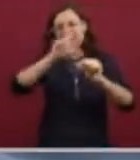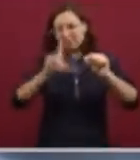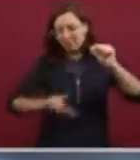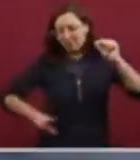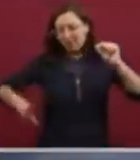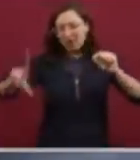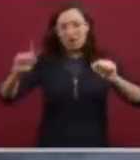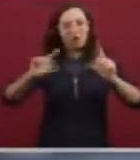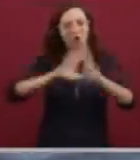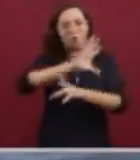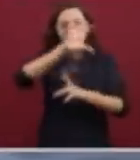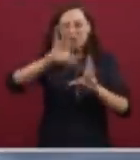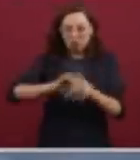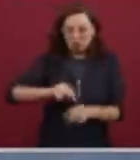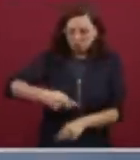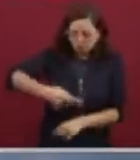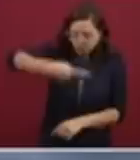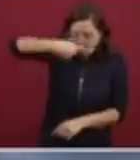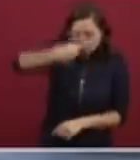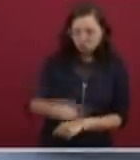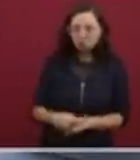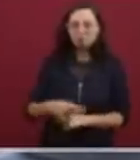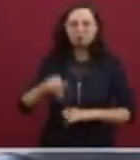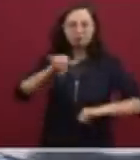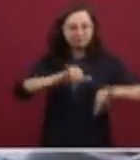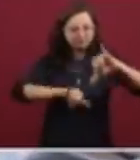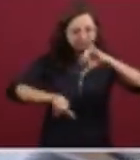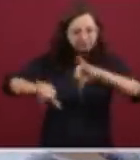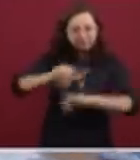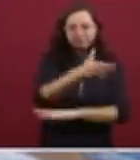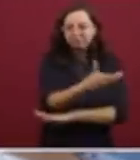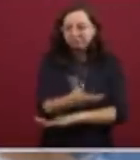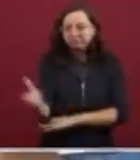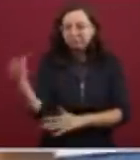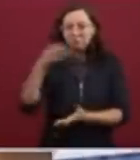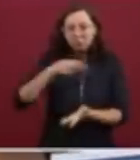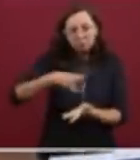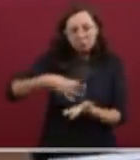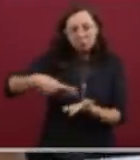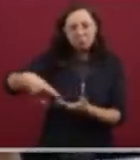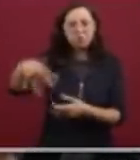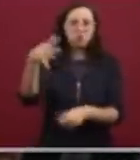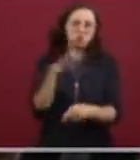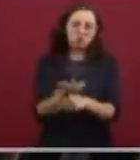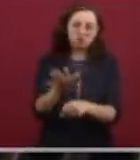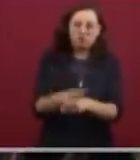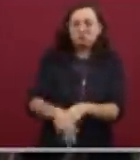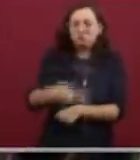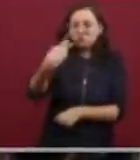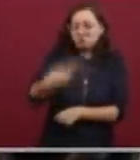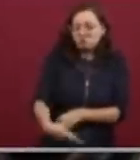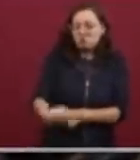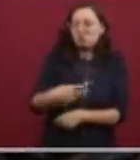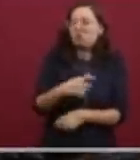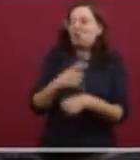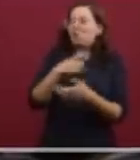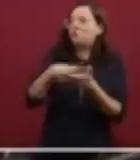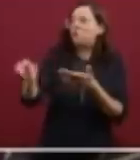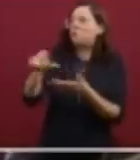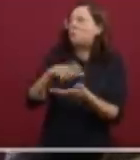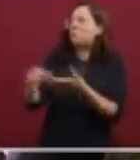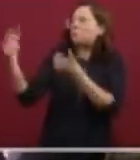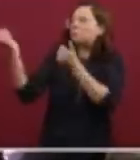de fertilizantes y que fuésemos autosuficientes. Pero, como están las